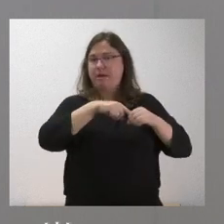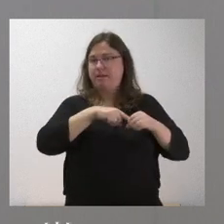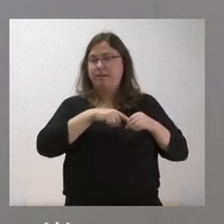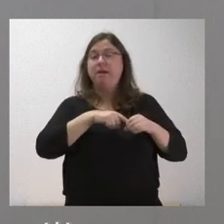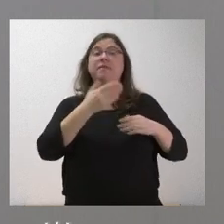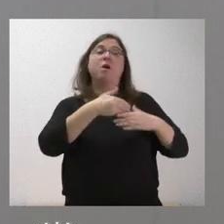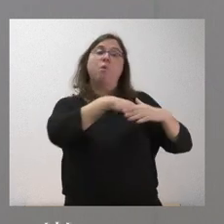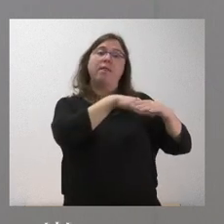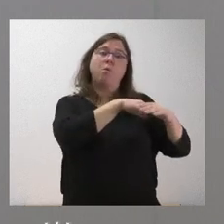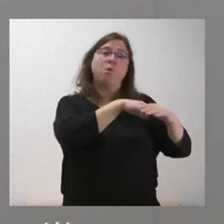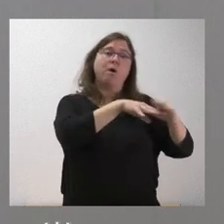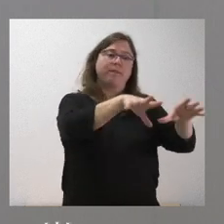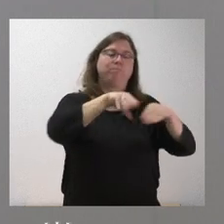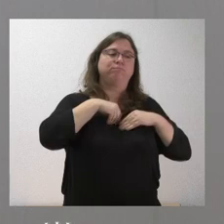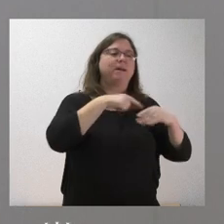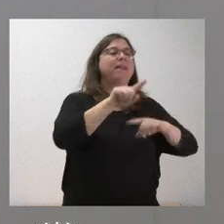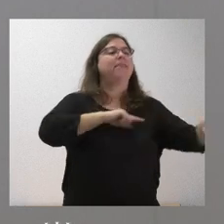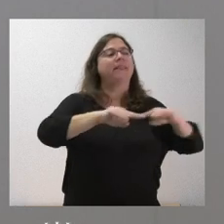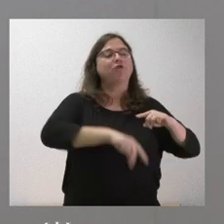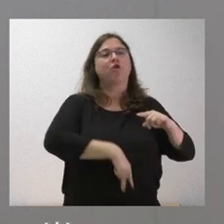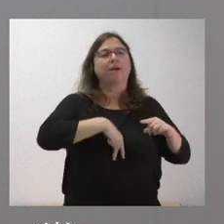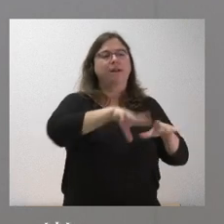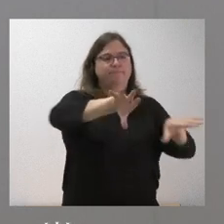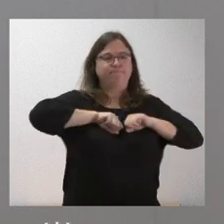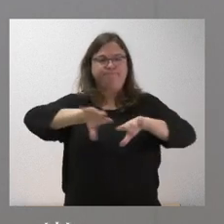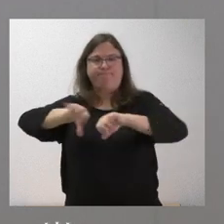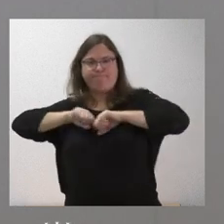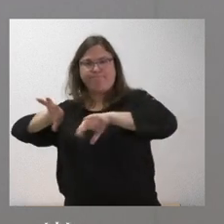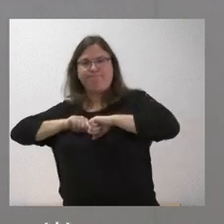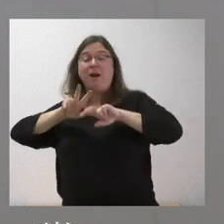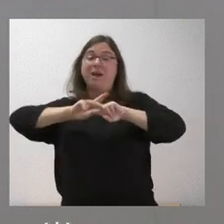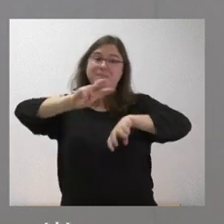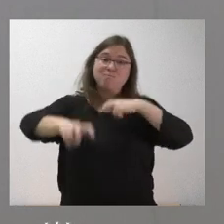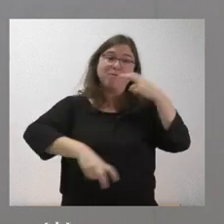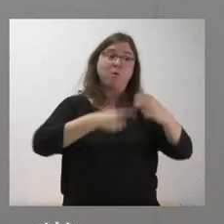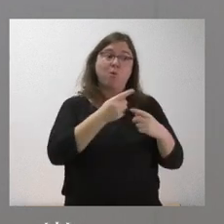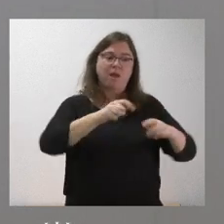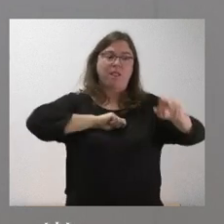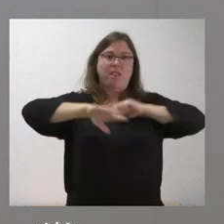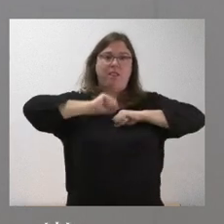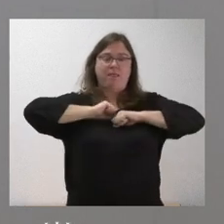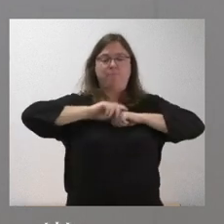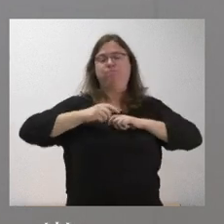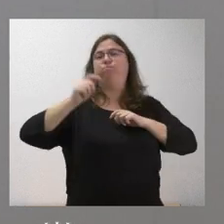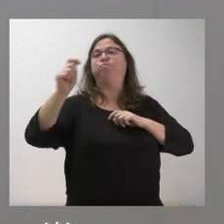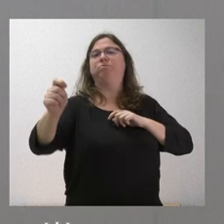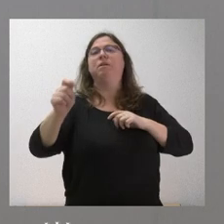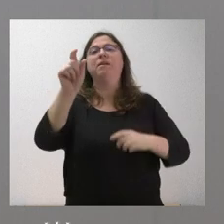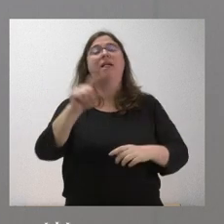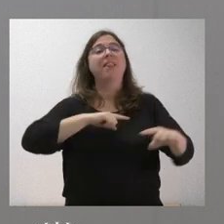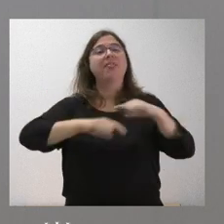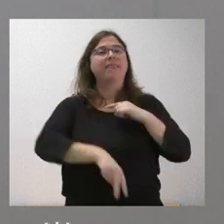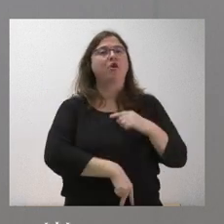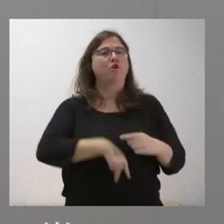acumuladas por diversos directores generales de la junta de Castilla de León lo que hacemos ahora es Modificar un de esas acumulaciones de funciones en concreto la dirección